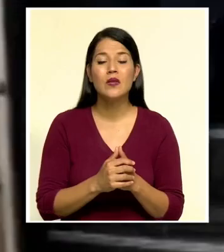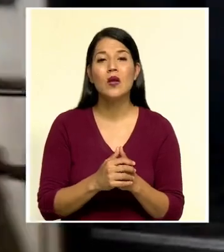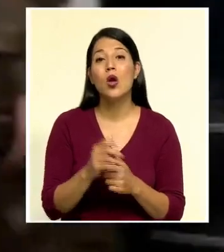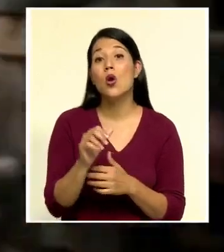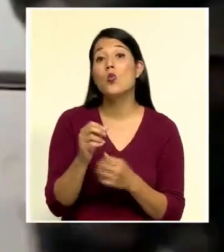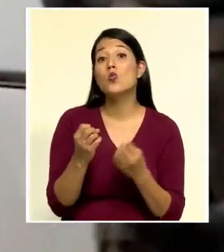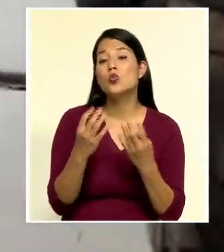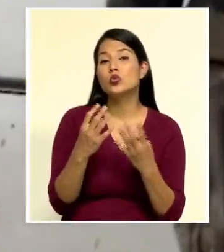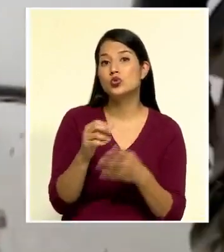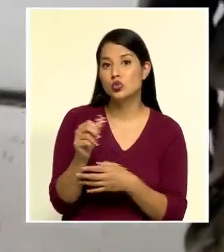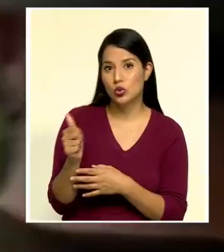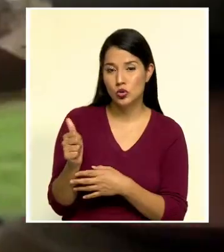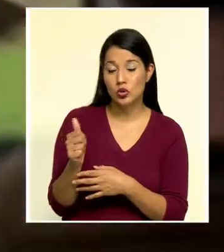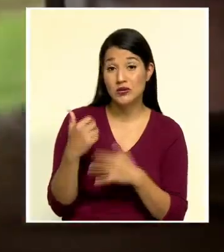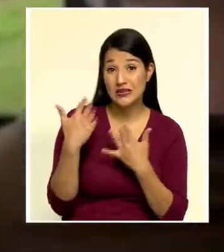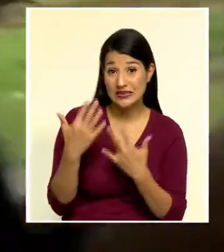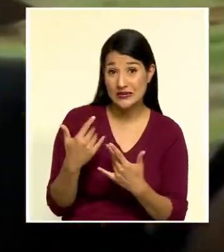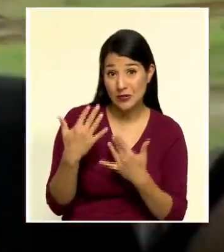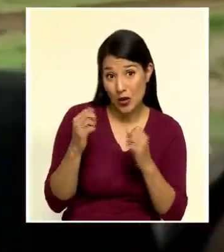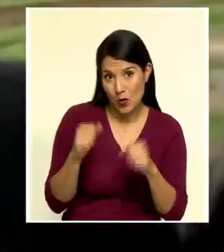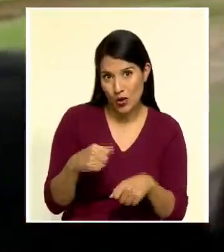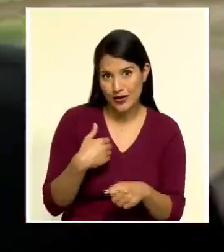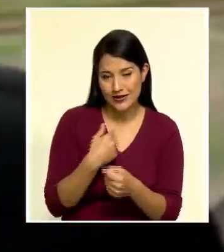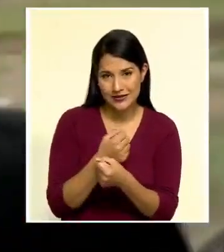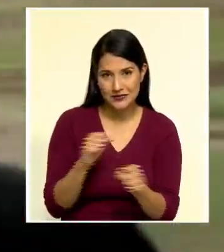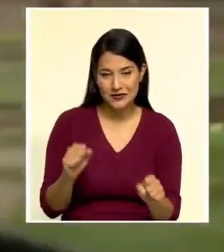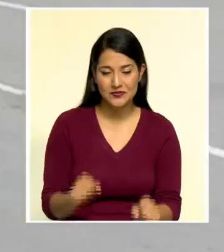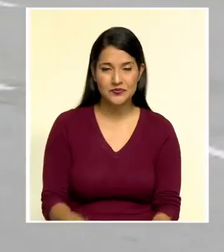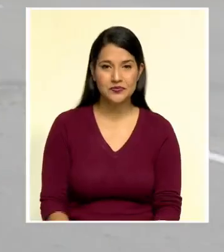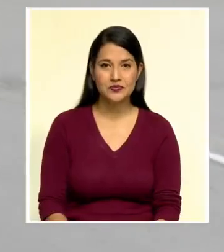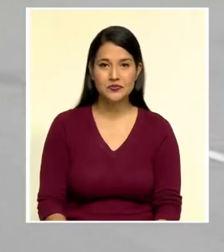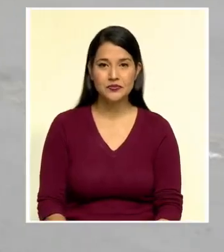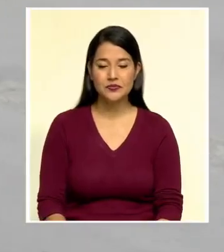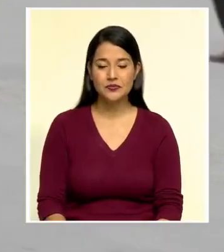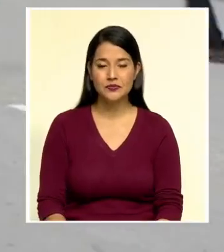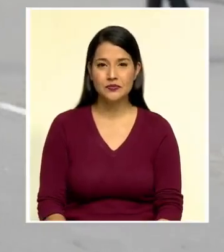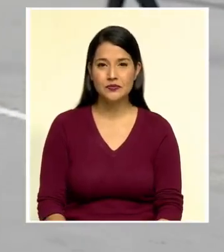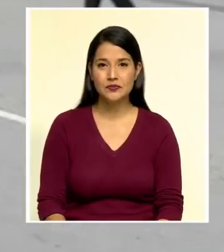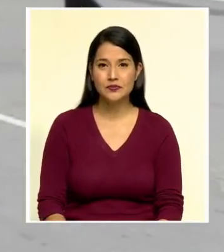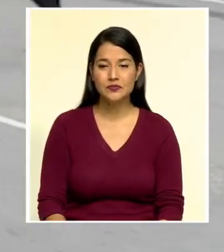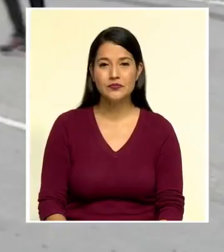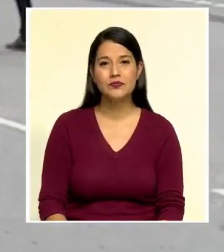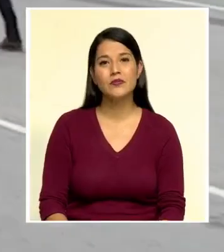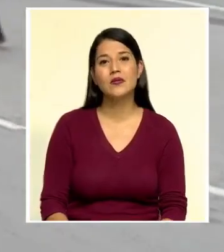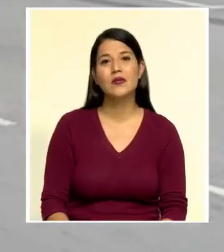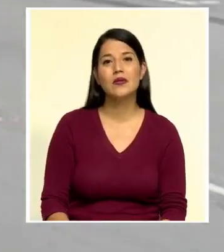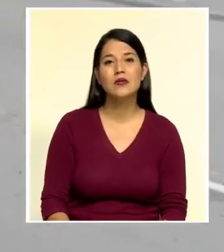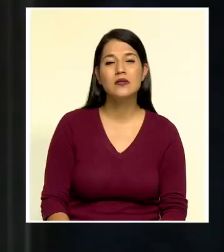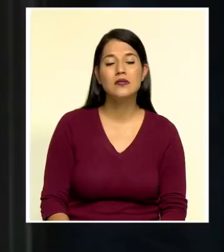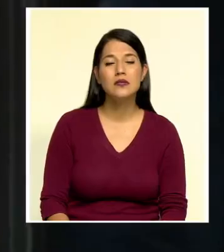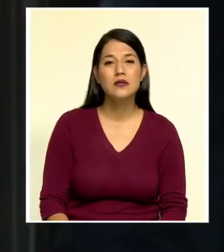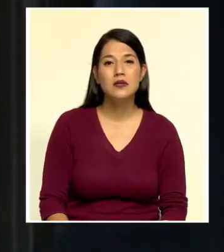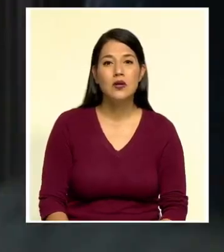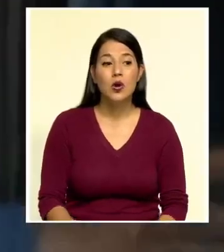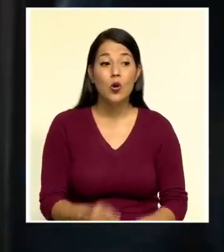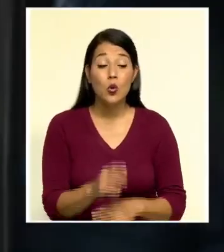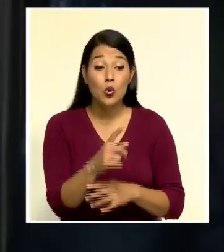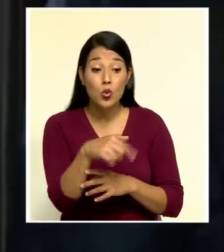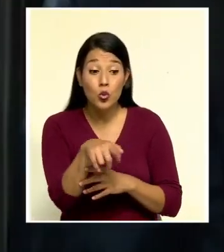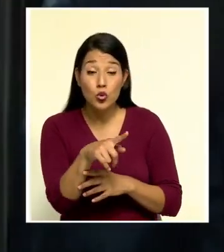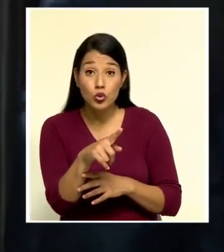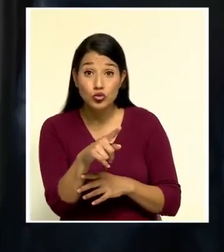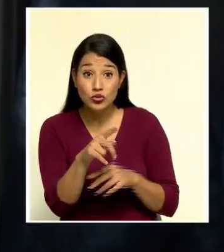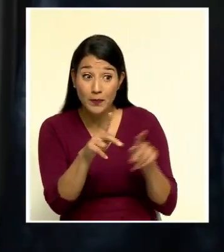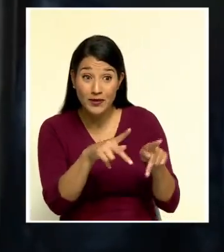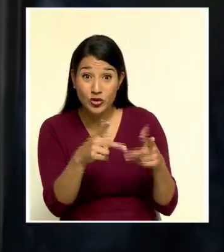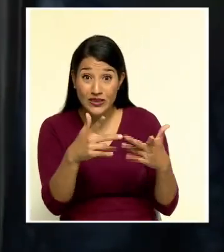otros muchos ciudadanos, a la espera de ser rescatados. En Zaporizhia, primer destino de los civiles liberados, algunos de estos